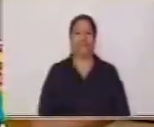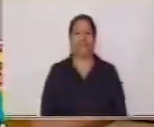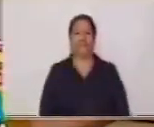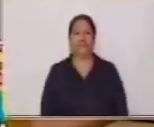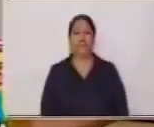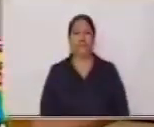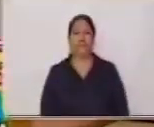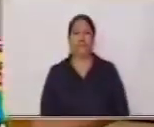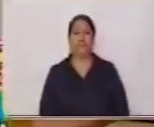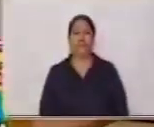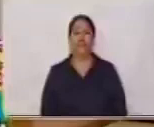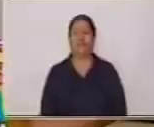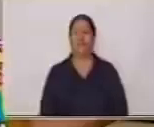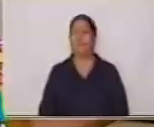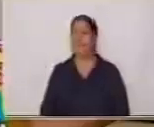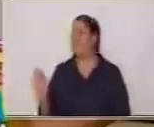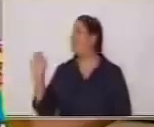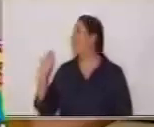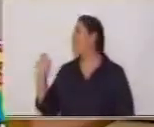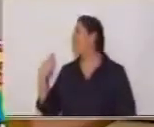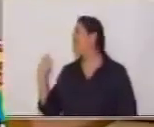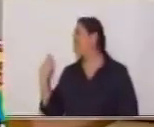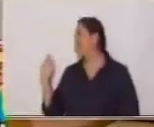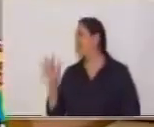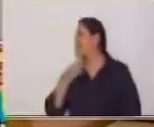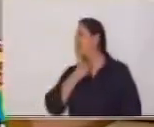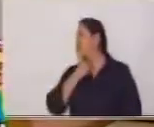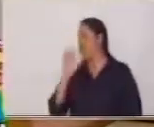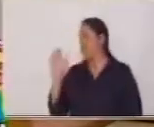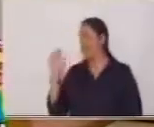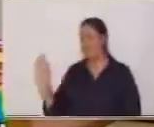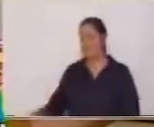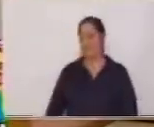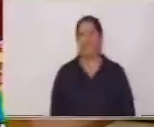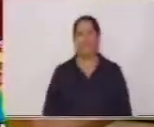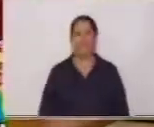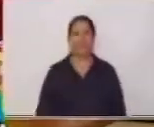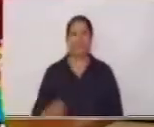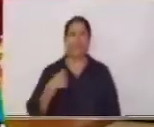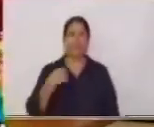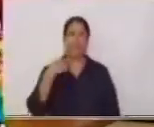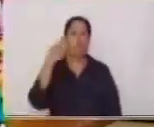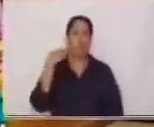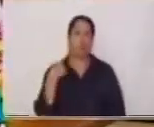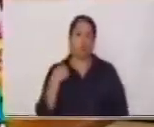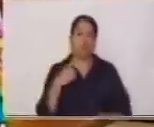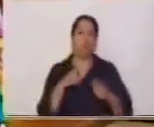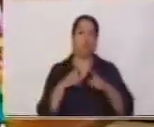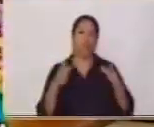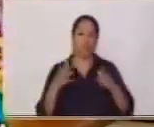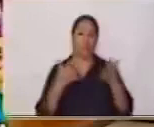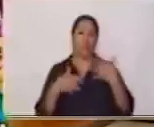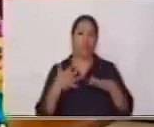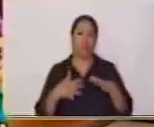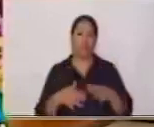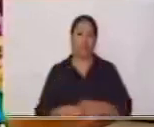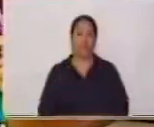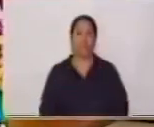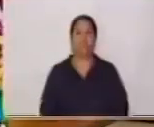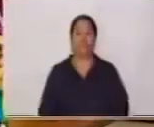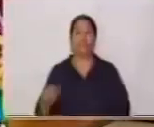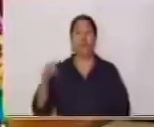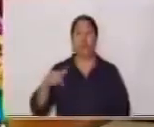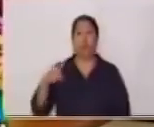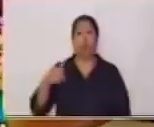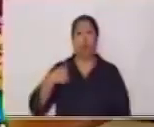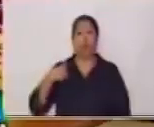En lengua de señas nos acompaña hoy Ruth. ¿Qué tal, Ruth? Gusto de verte nuevamente. Les cuento que hoy cuando vine a grabar me entregaron este